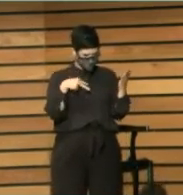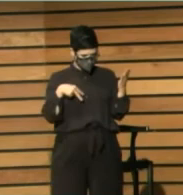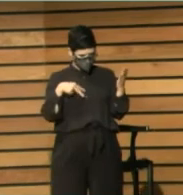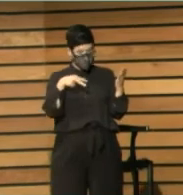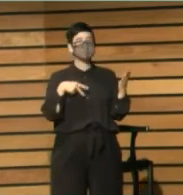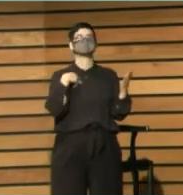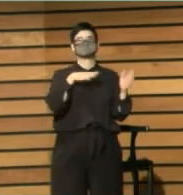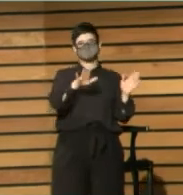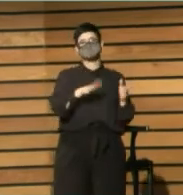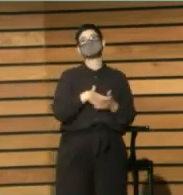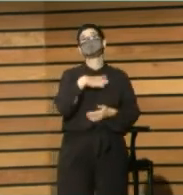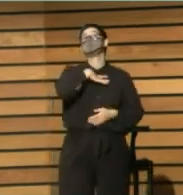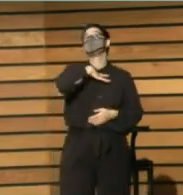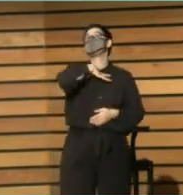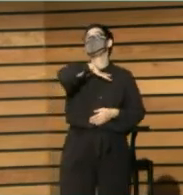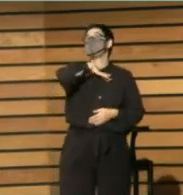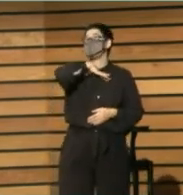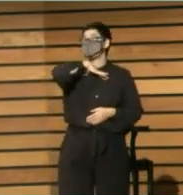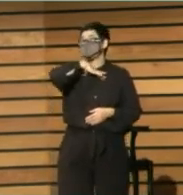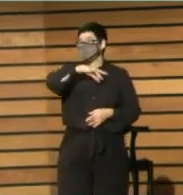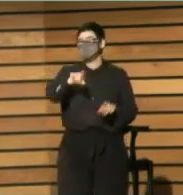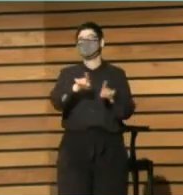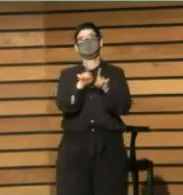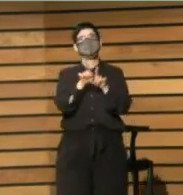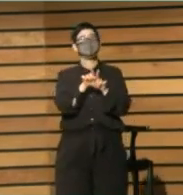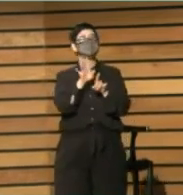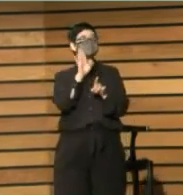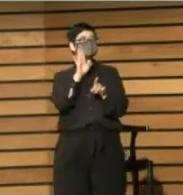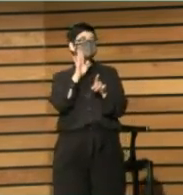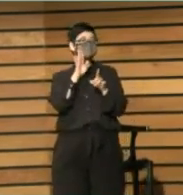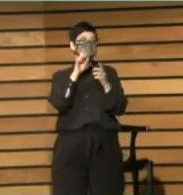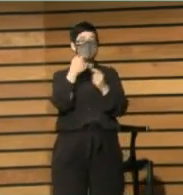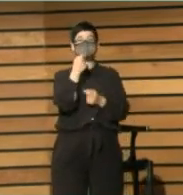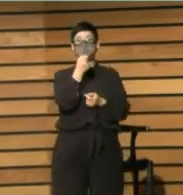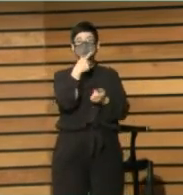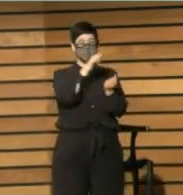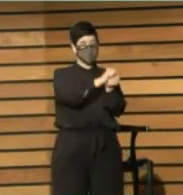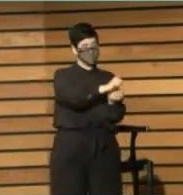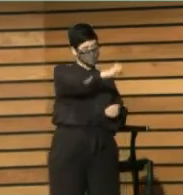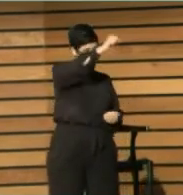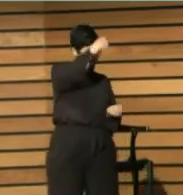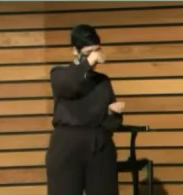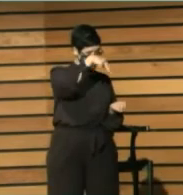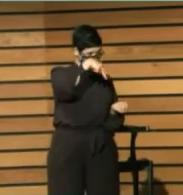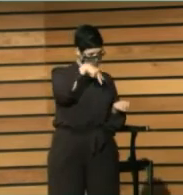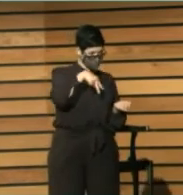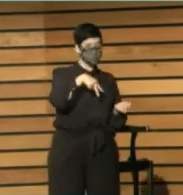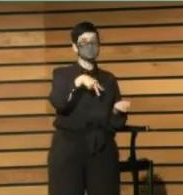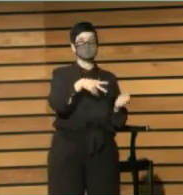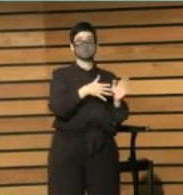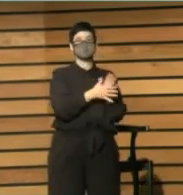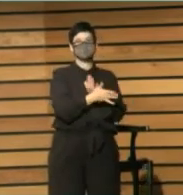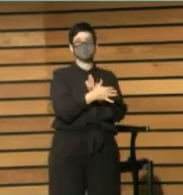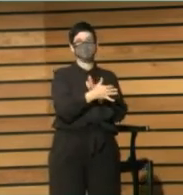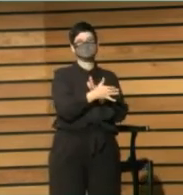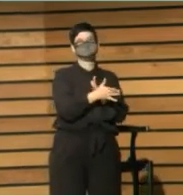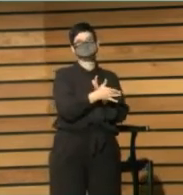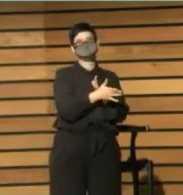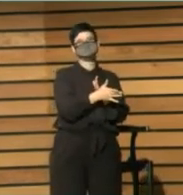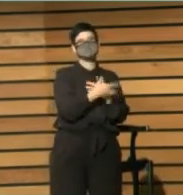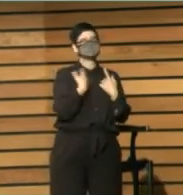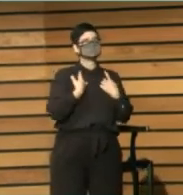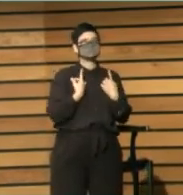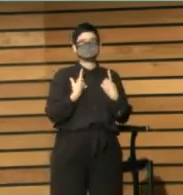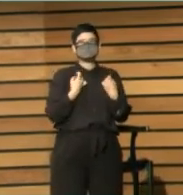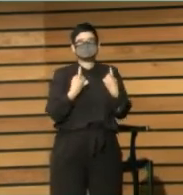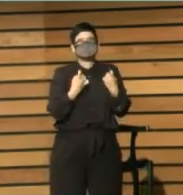Quizá eso, los prospectos, me llevaron a leer, a necesitar la lectura